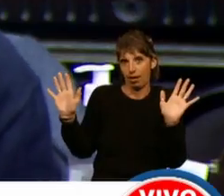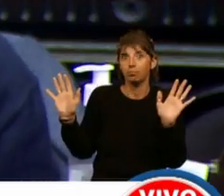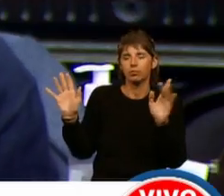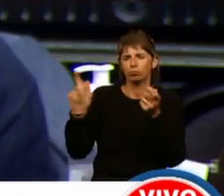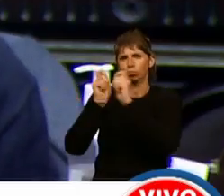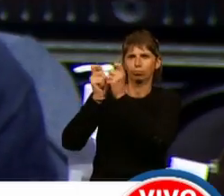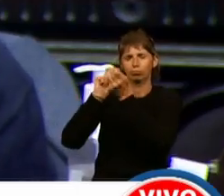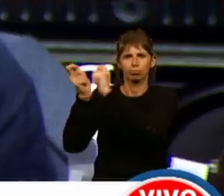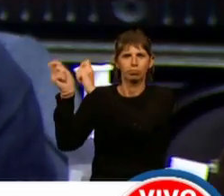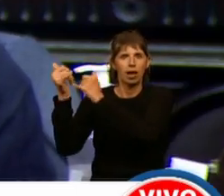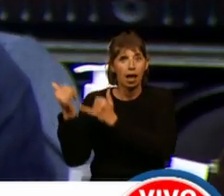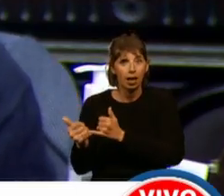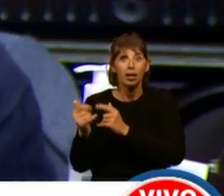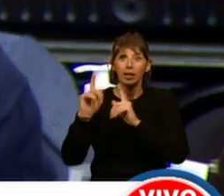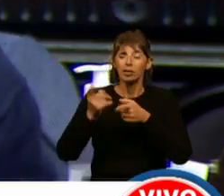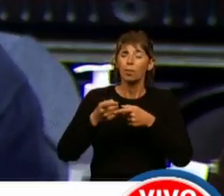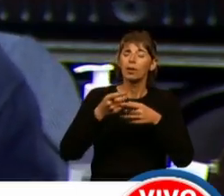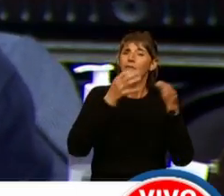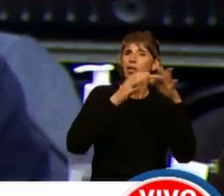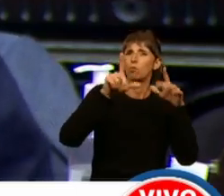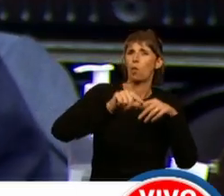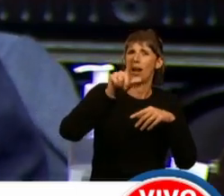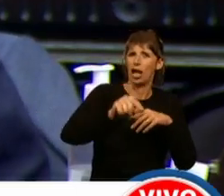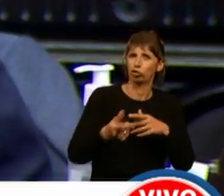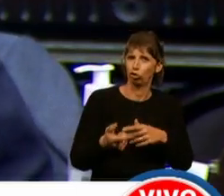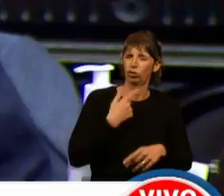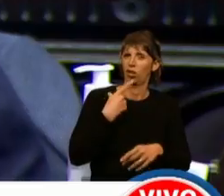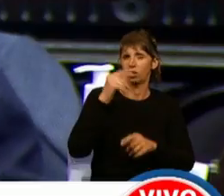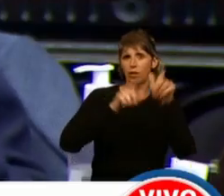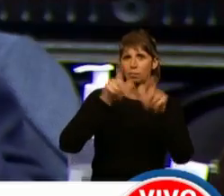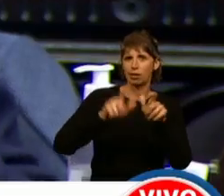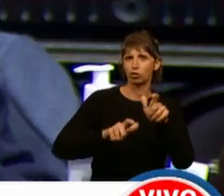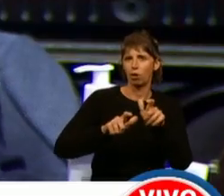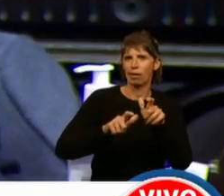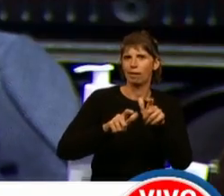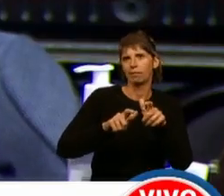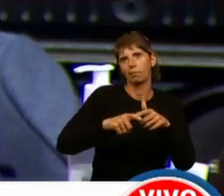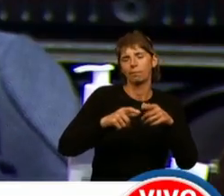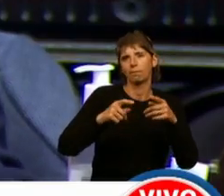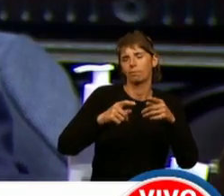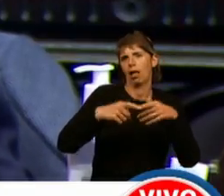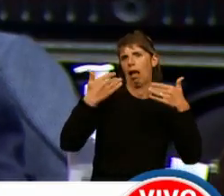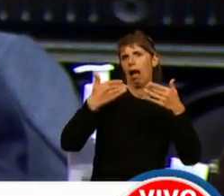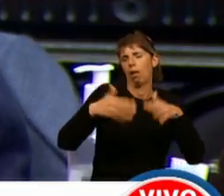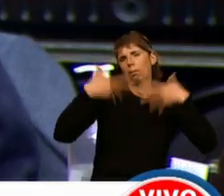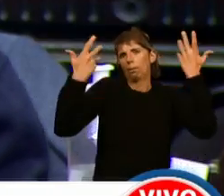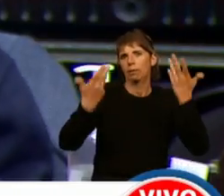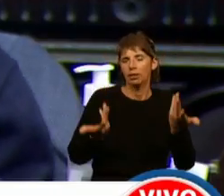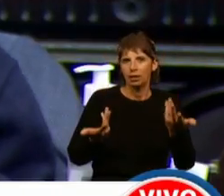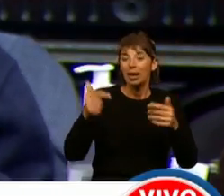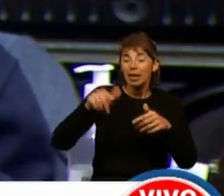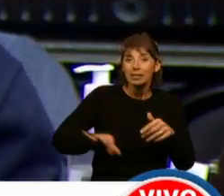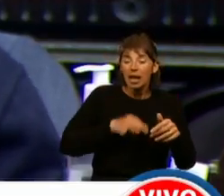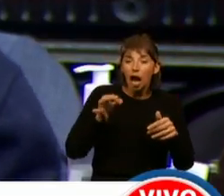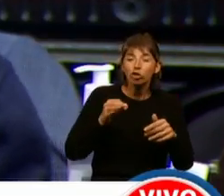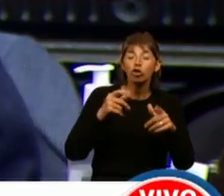lo vendemos por debajo de su precio con lo cual su consumo lo estimulamos este año la soja vale 580 dólares